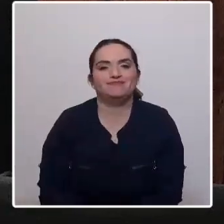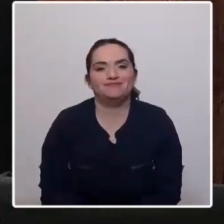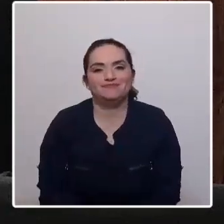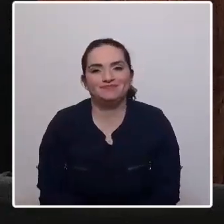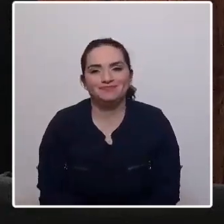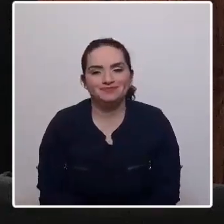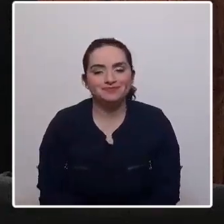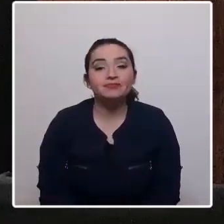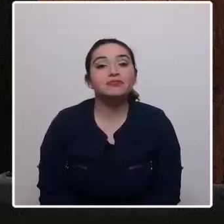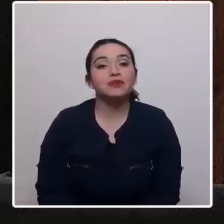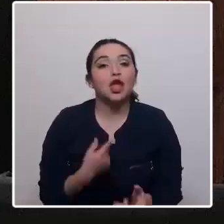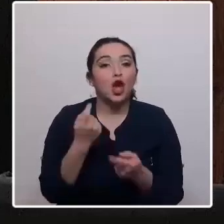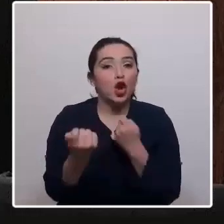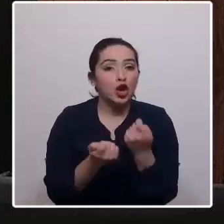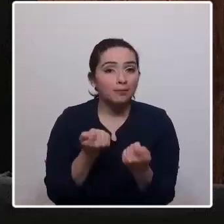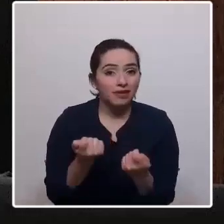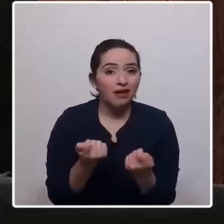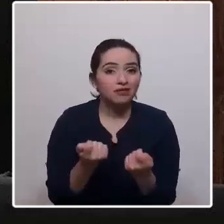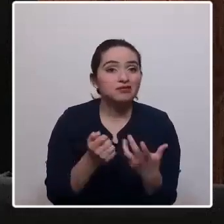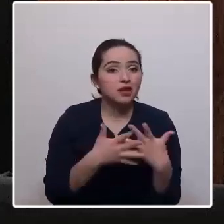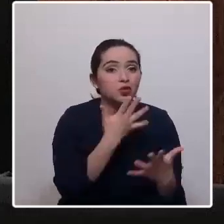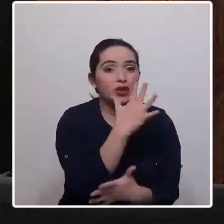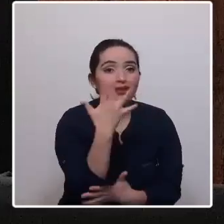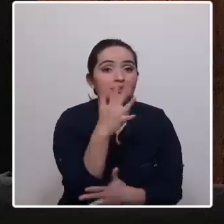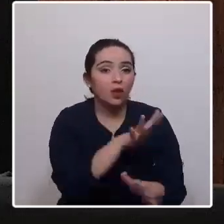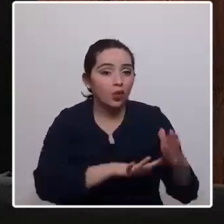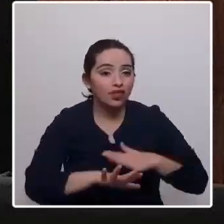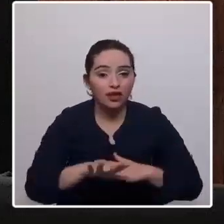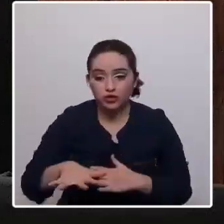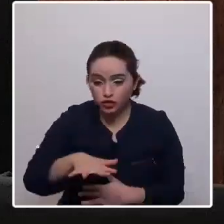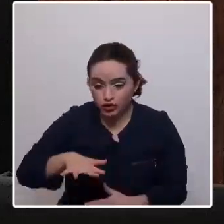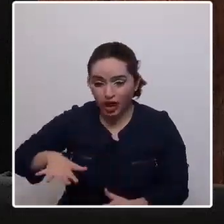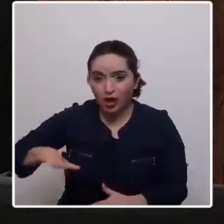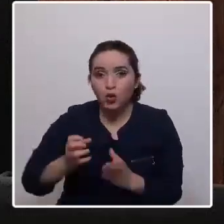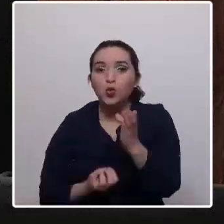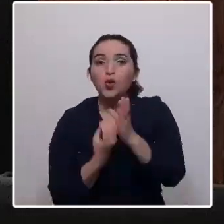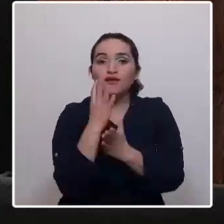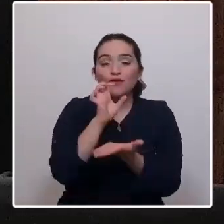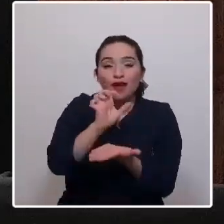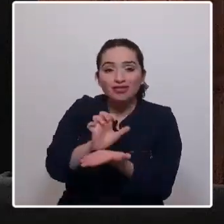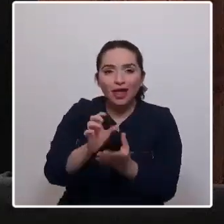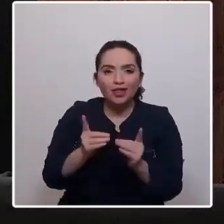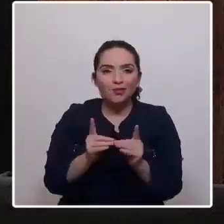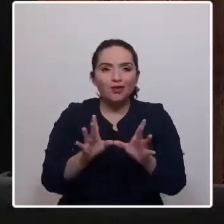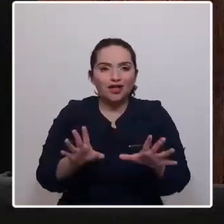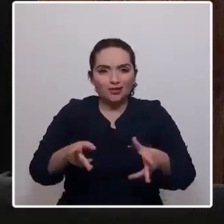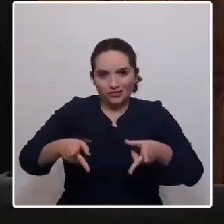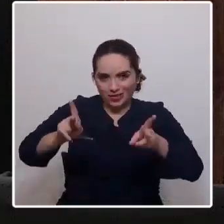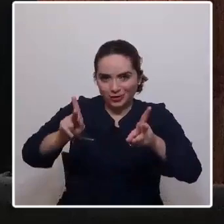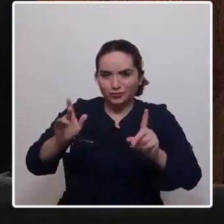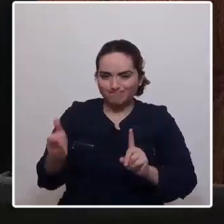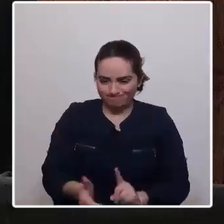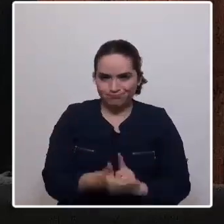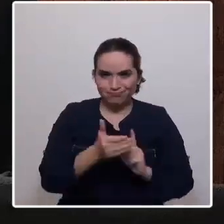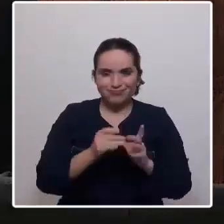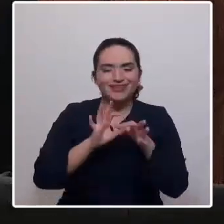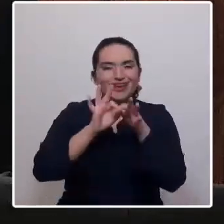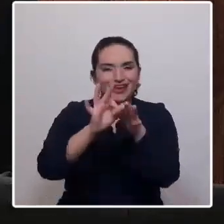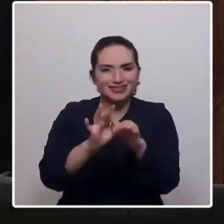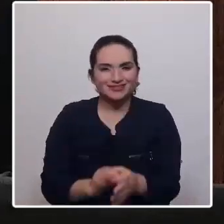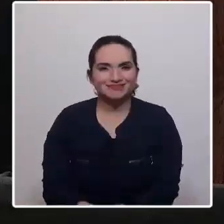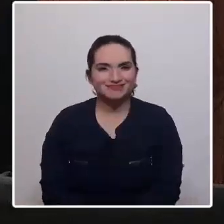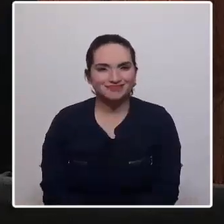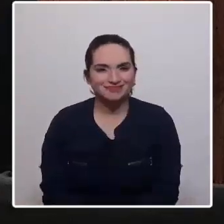Una economía ecosocial para un nuevo Estado social y democrático de derechos. Gracias.